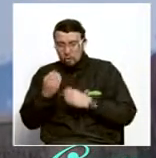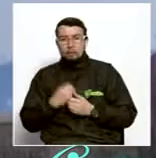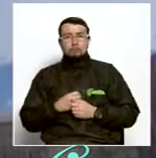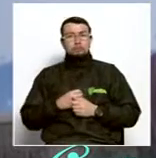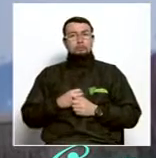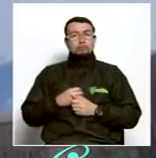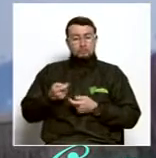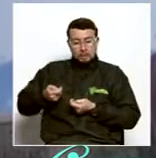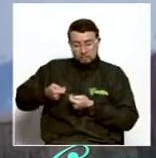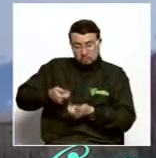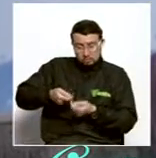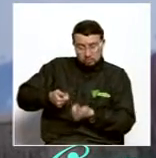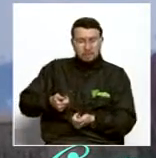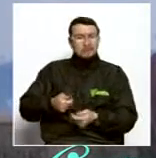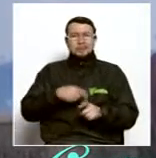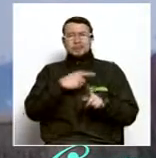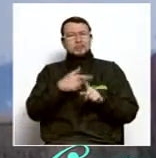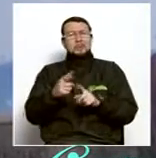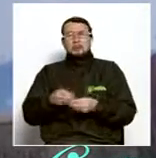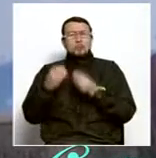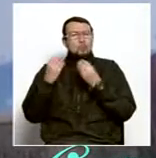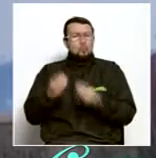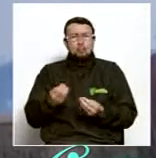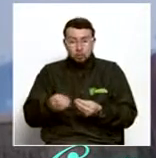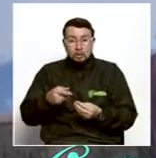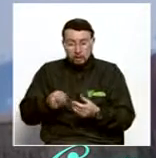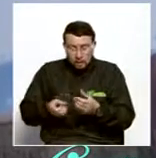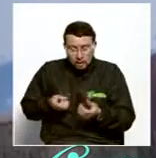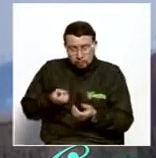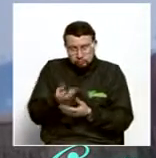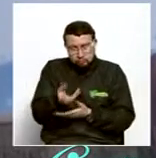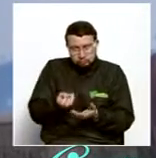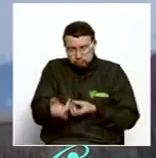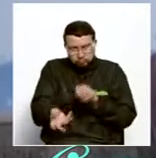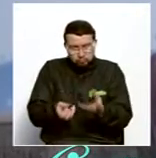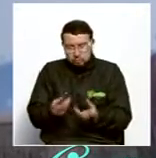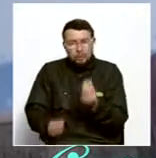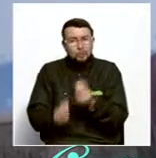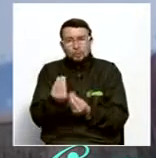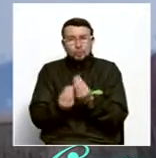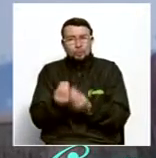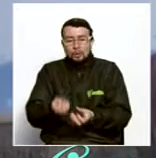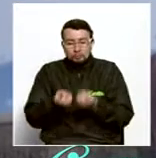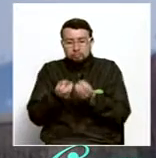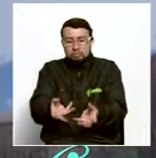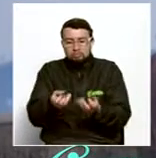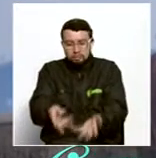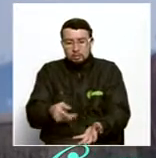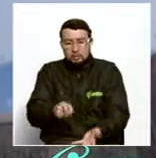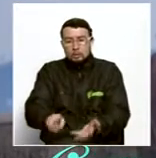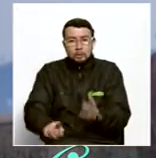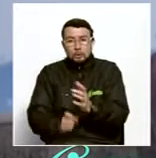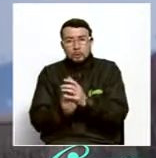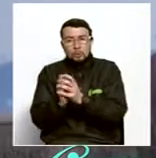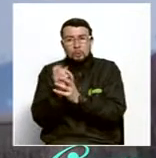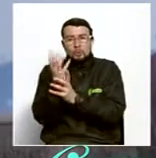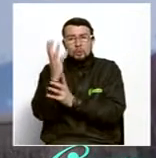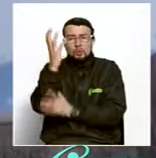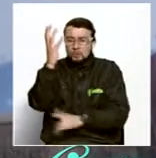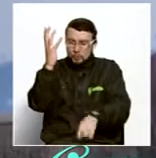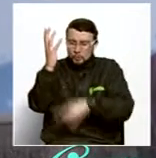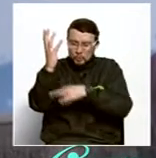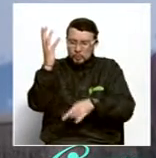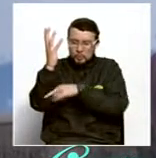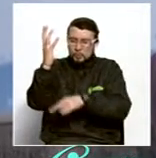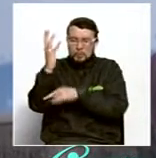Lorsban, Tiodán, Manzate y de ahí para arriba una lista de una cantidad de elementos tóxicos, dañinos para la salud,